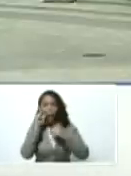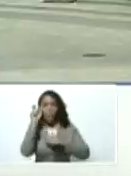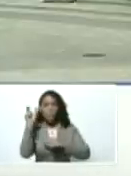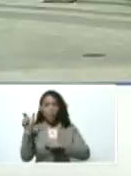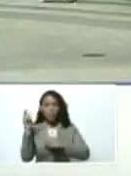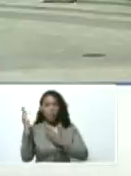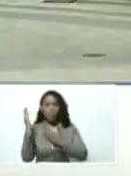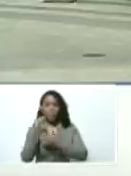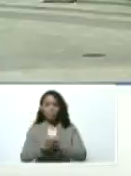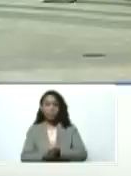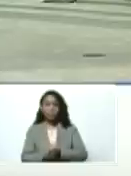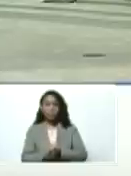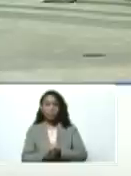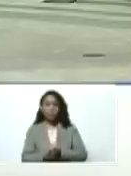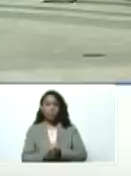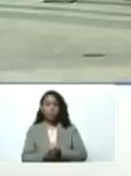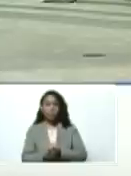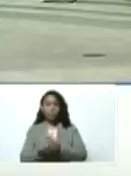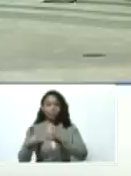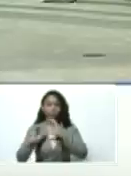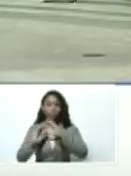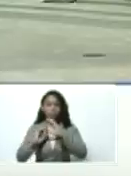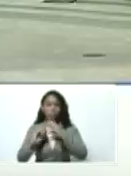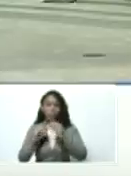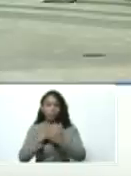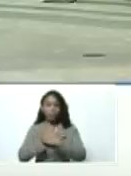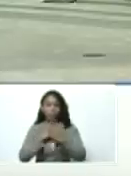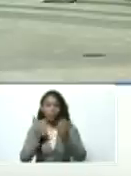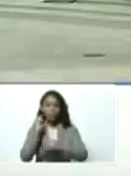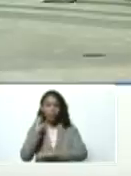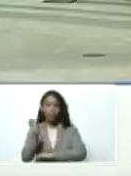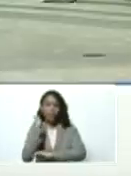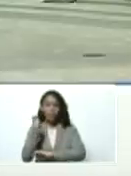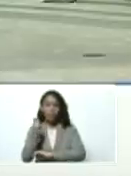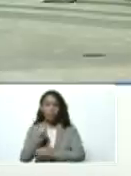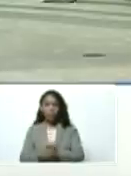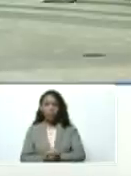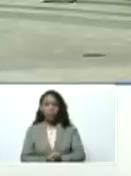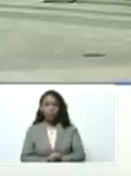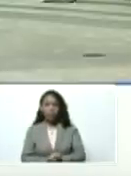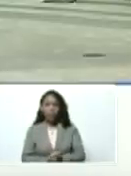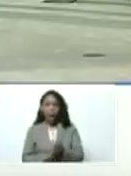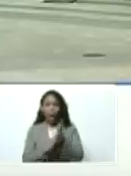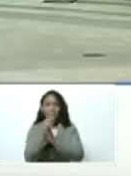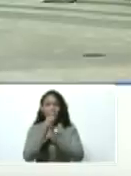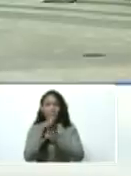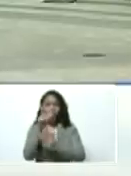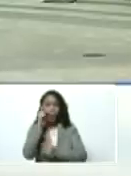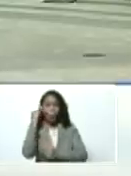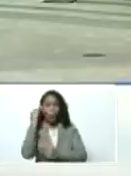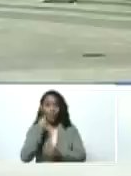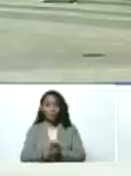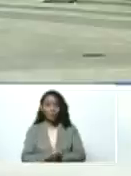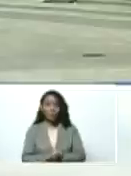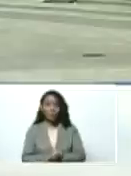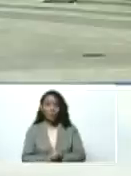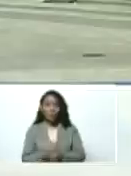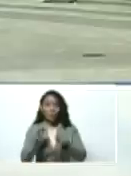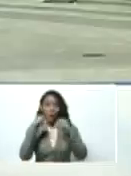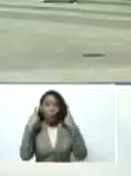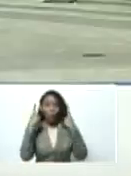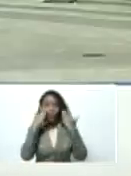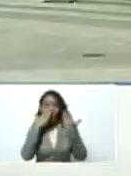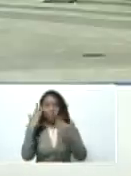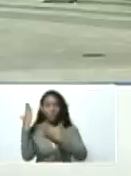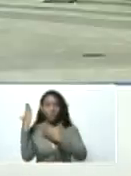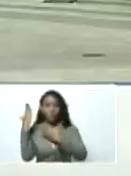Alexander, Conversadito, para entregar financiamientos a emprendedores y emprendedoras de La Guaira,